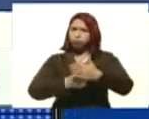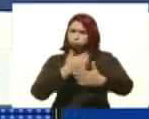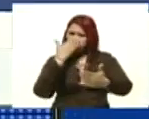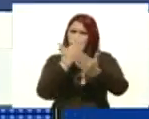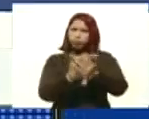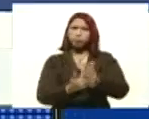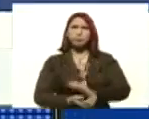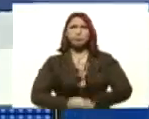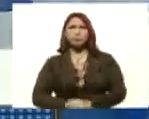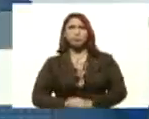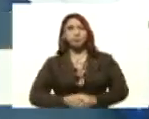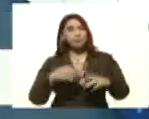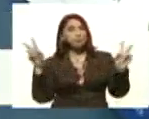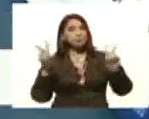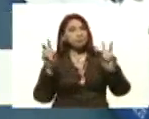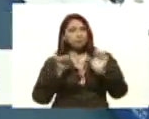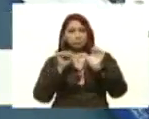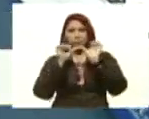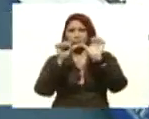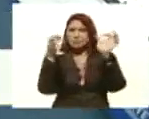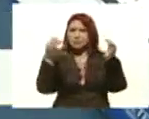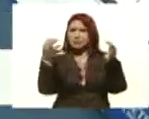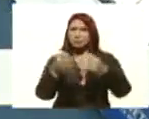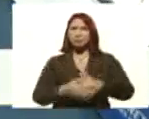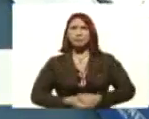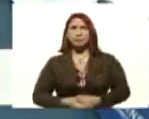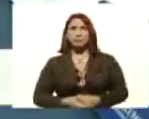la batalla, a la victoria permanente.